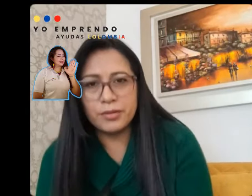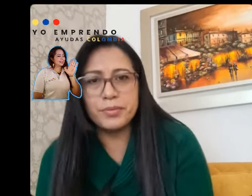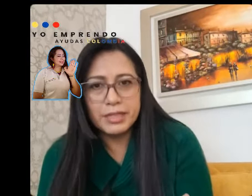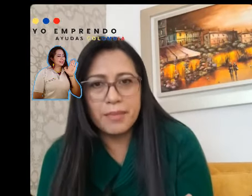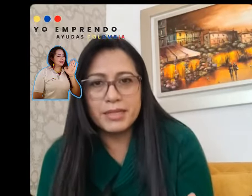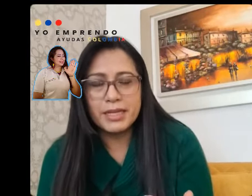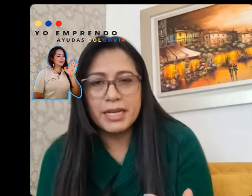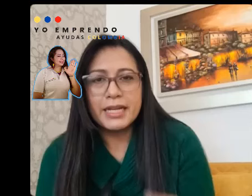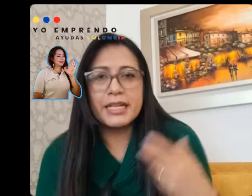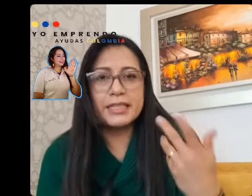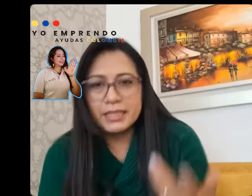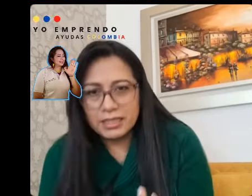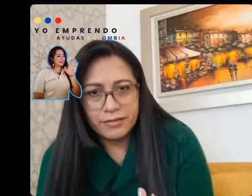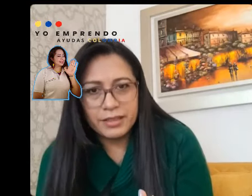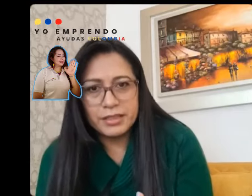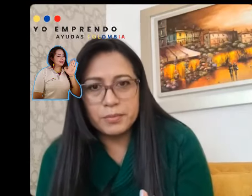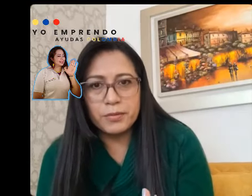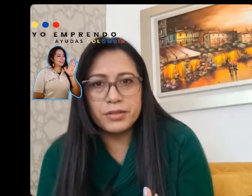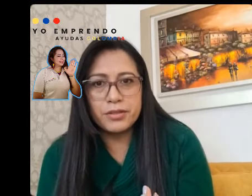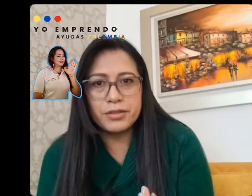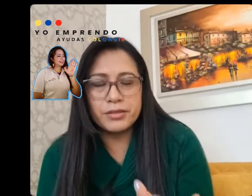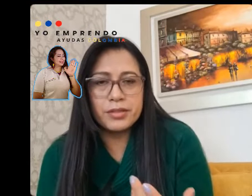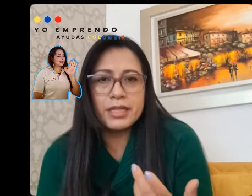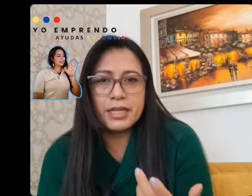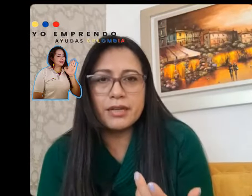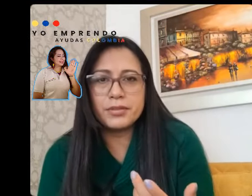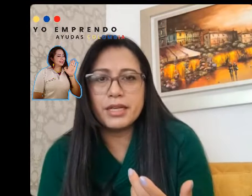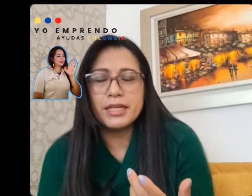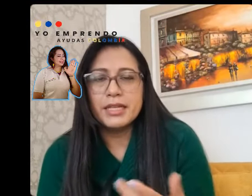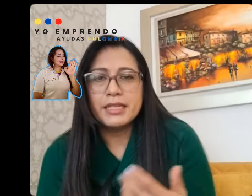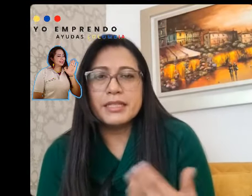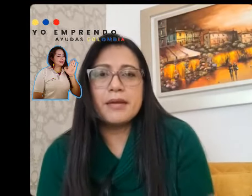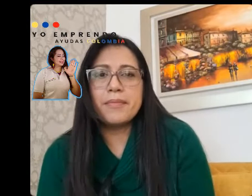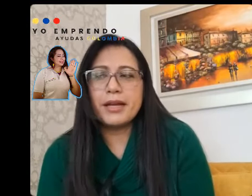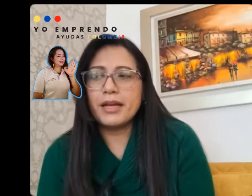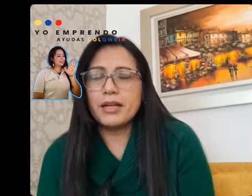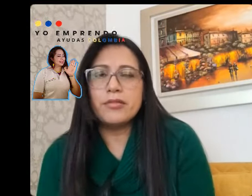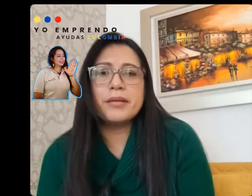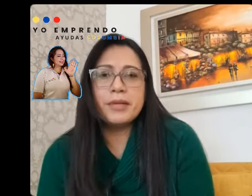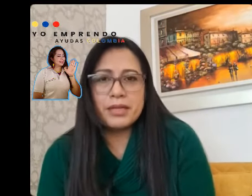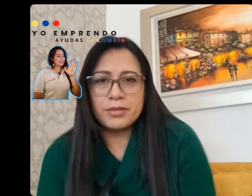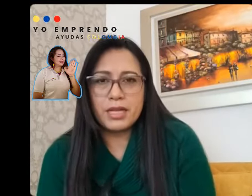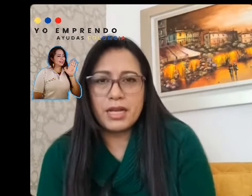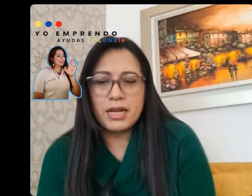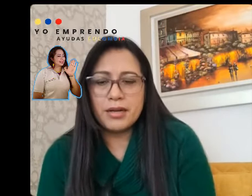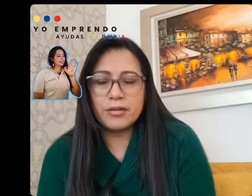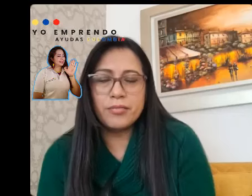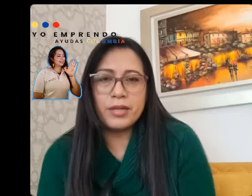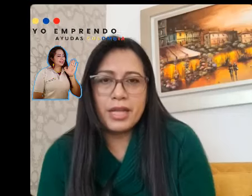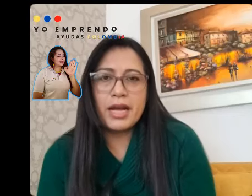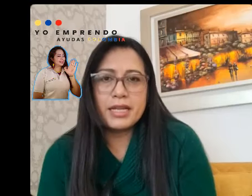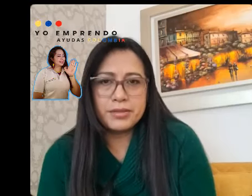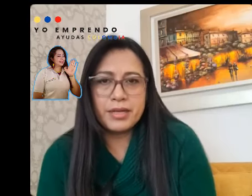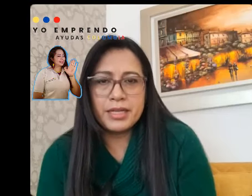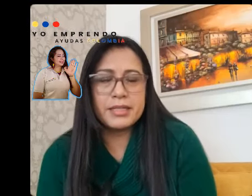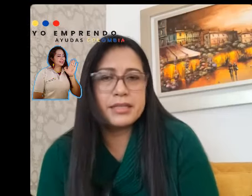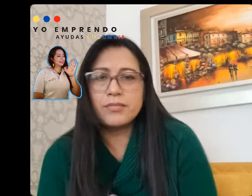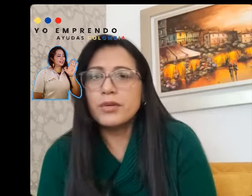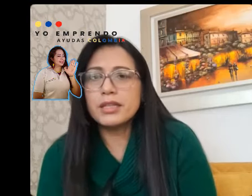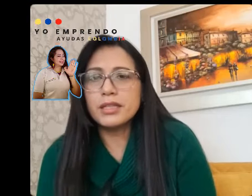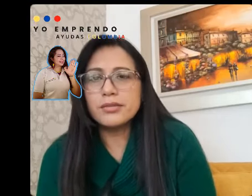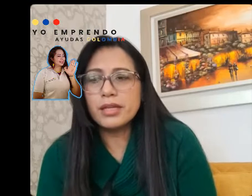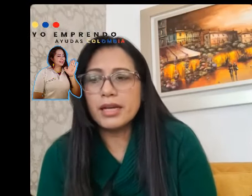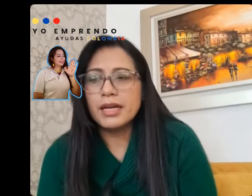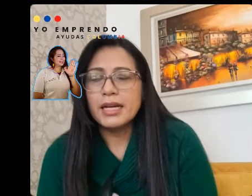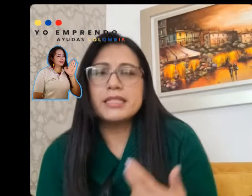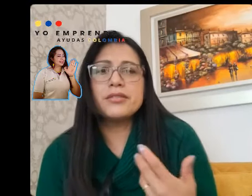implementando programas que atienden las diferentes poblaciones entonces aquí digamos que siempre lo que invitamos a la comunidad y a la ciudadanías que